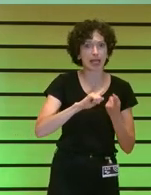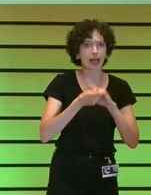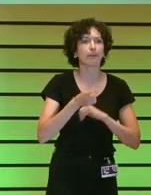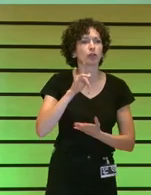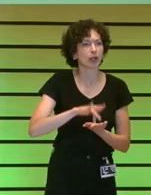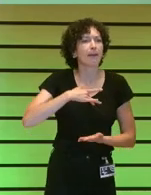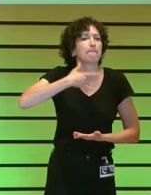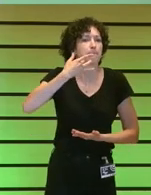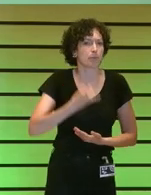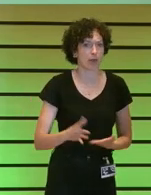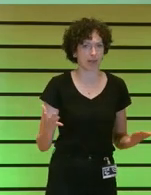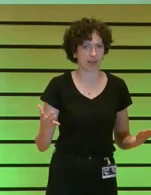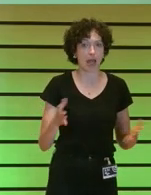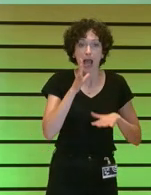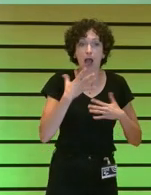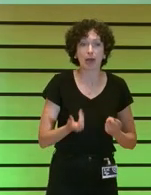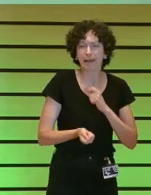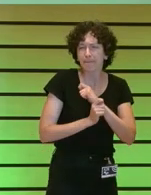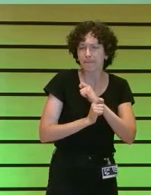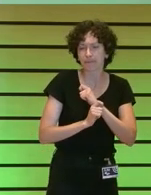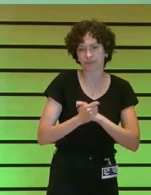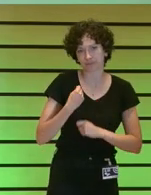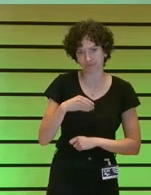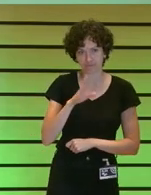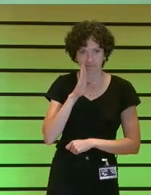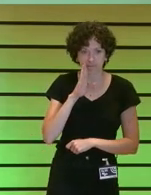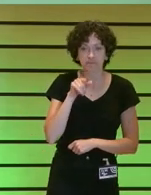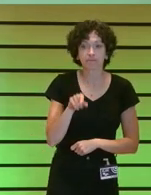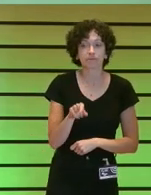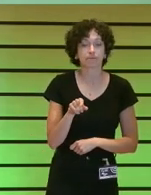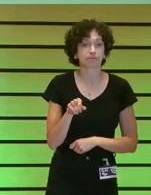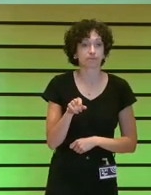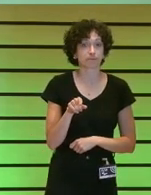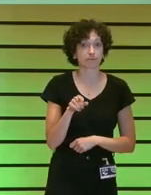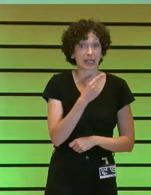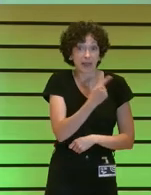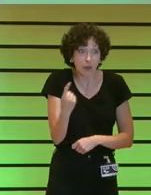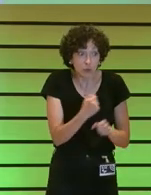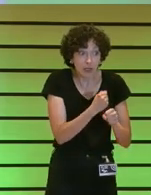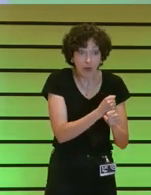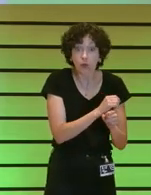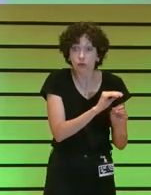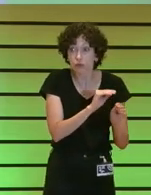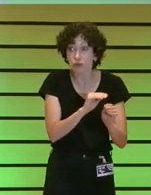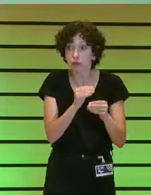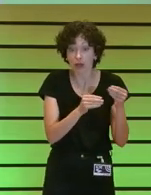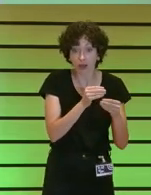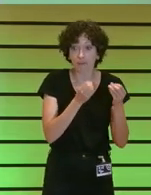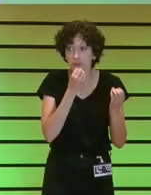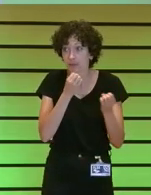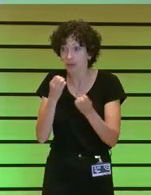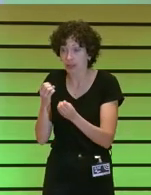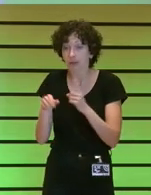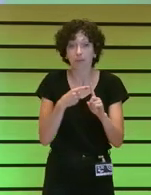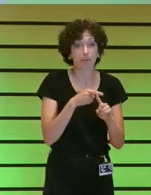entonces la clave es en estos momentos es esa es que haya que existan que cada uno haga sus deberes y existan alternativas en